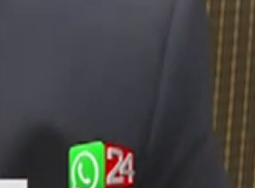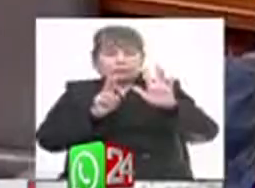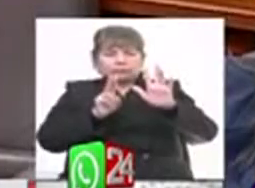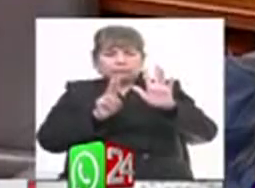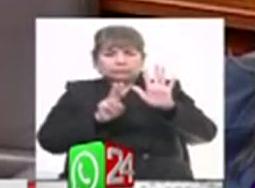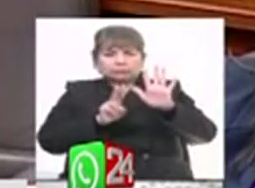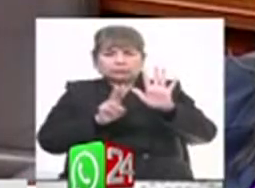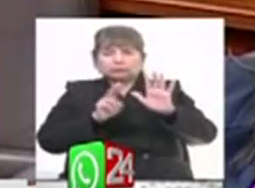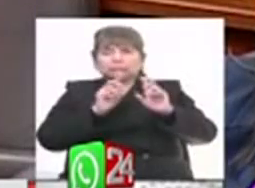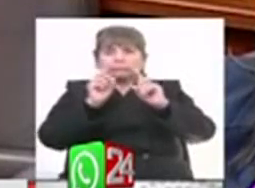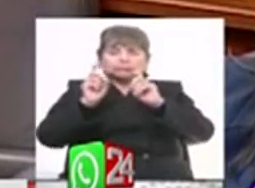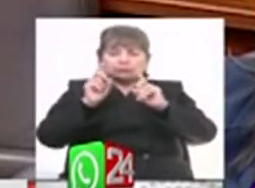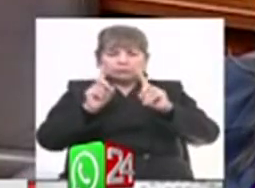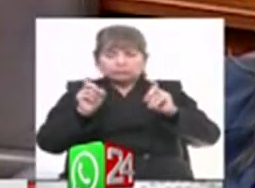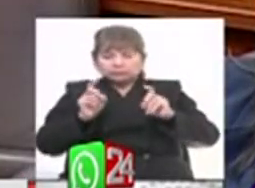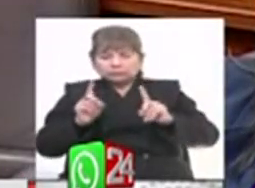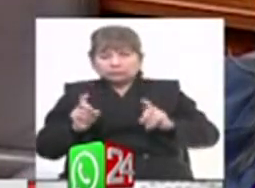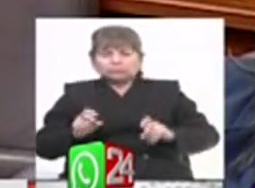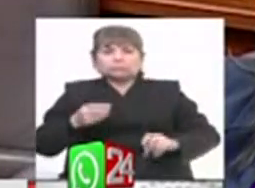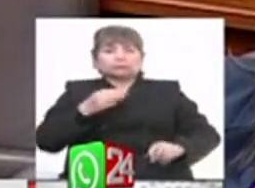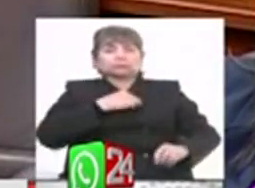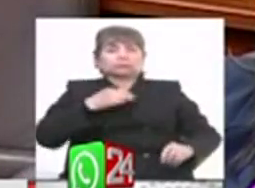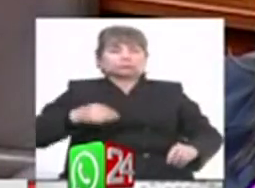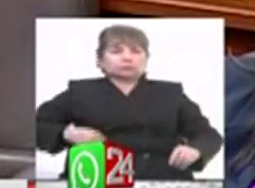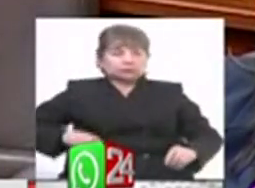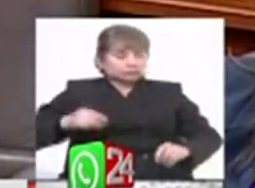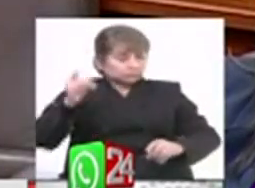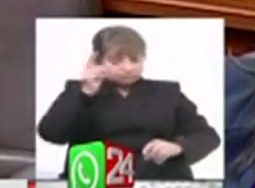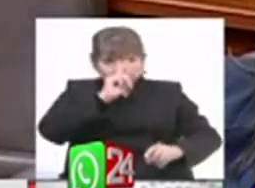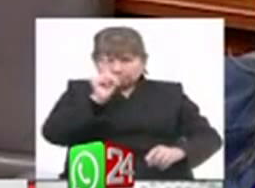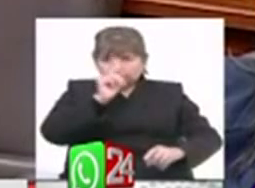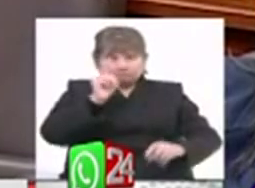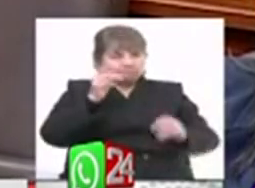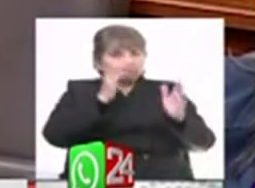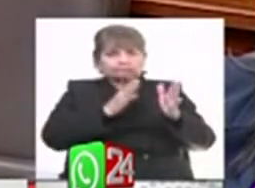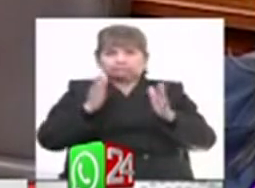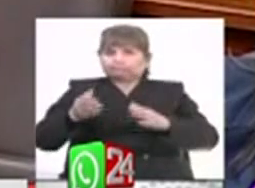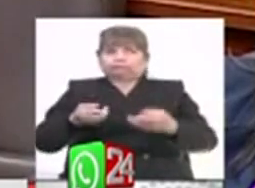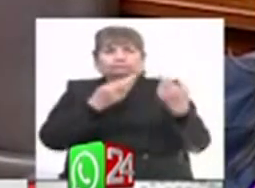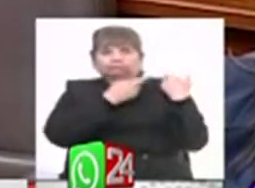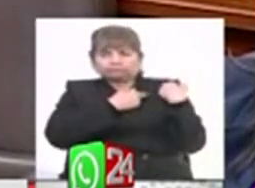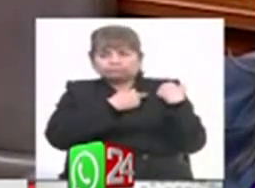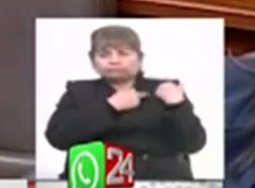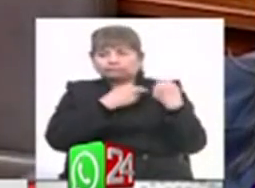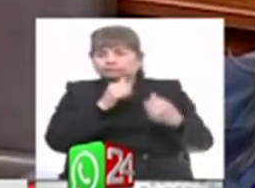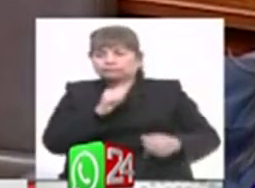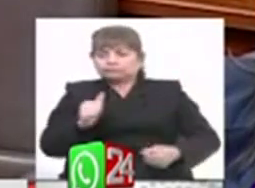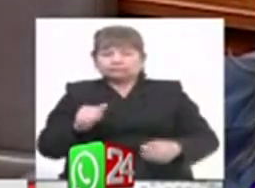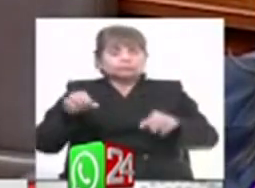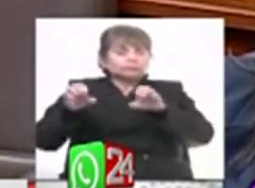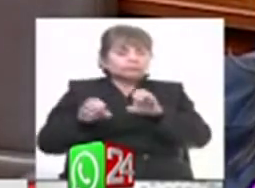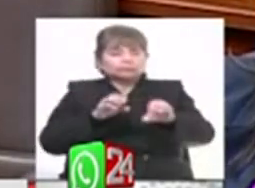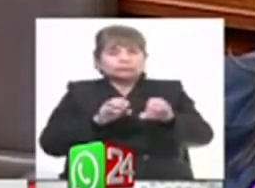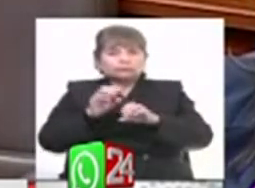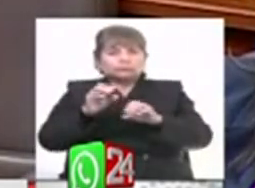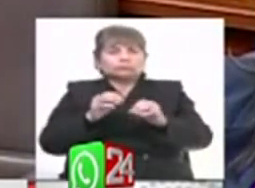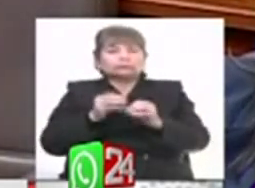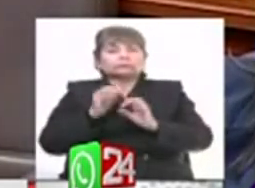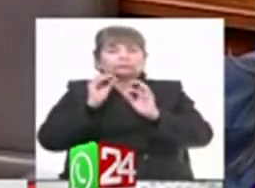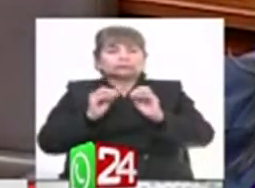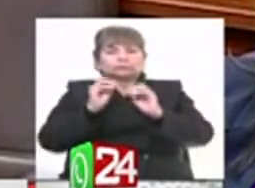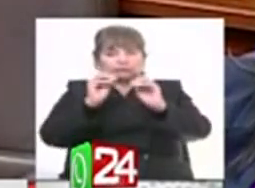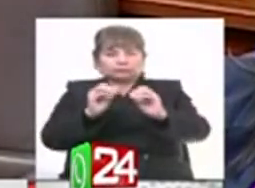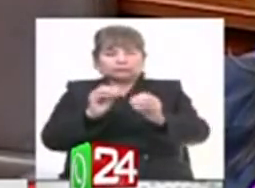Silva. El señor ministro de Transporte no está preparado para el cargo, ha realizado